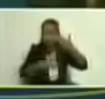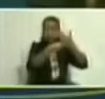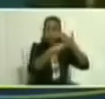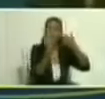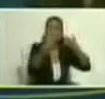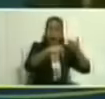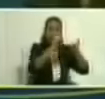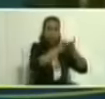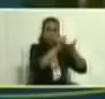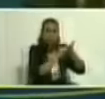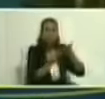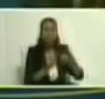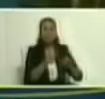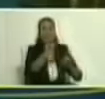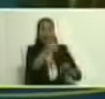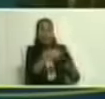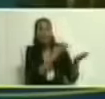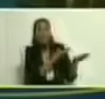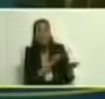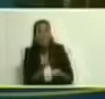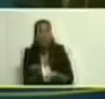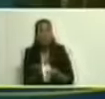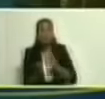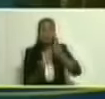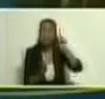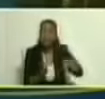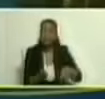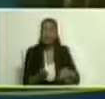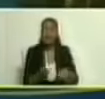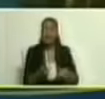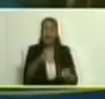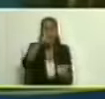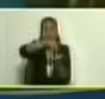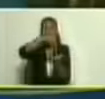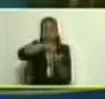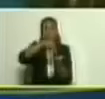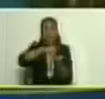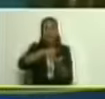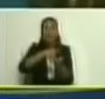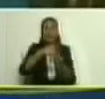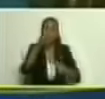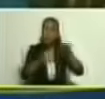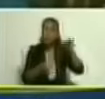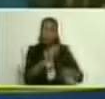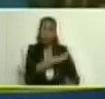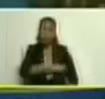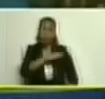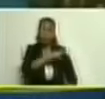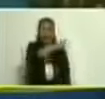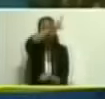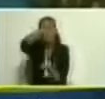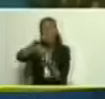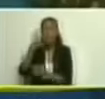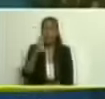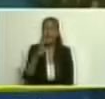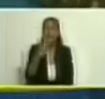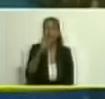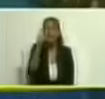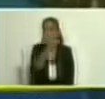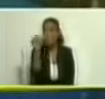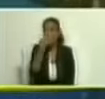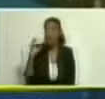Y es bienvenida la asistencia técnica de la delegación que llega a Venezuela en 3 semanas